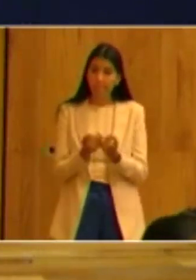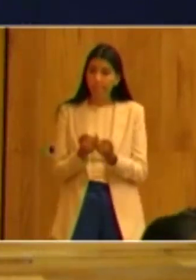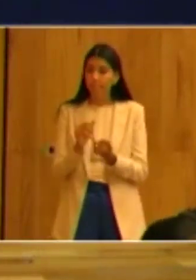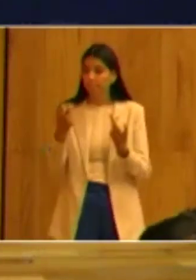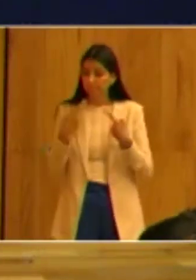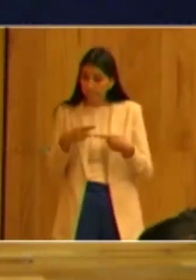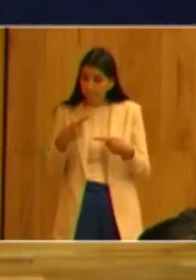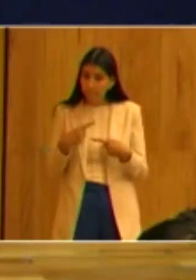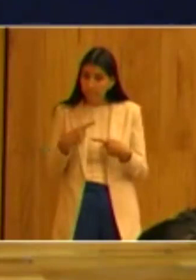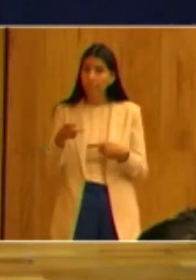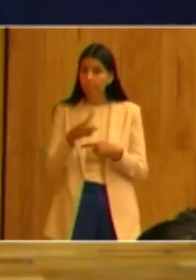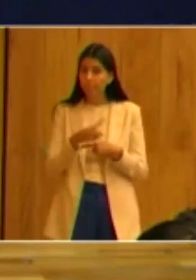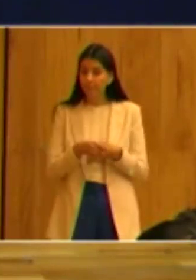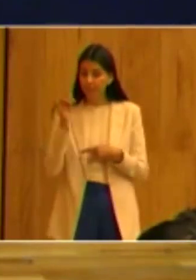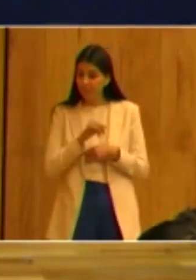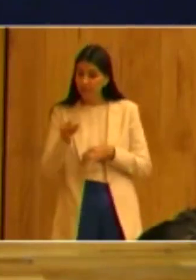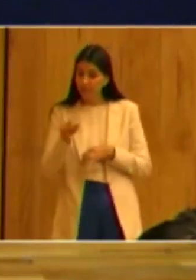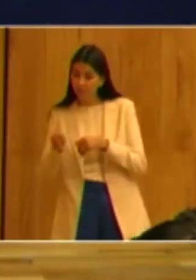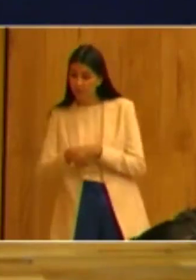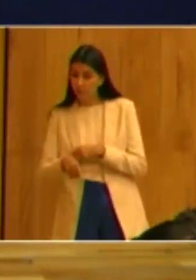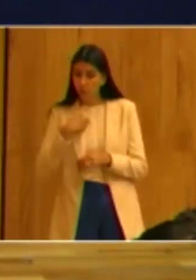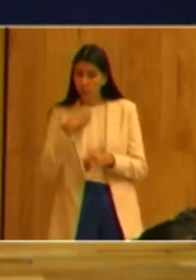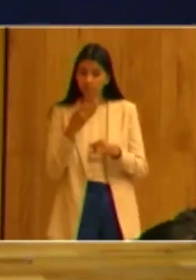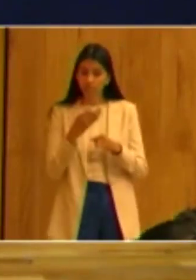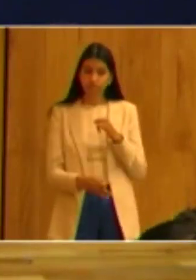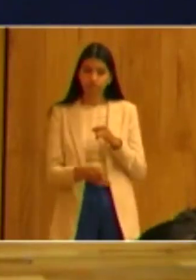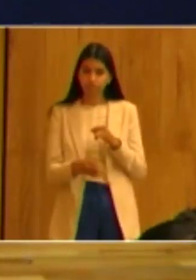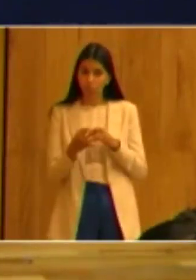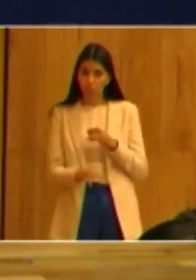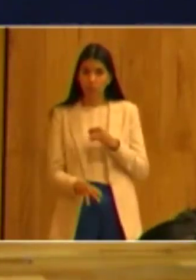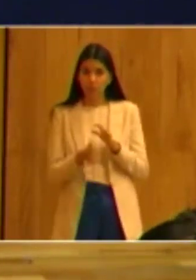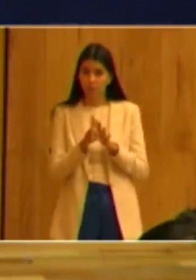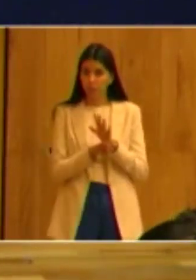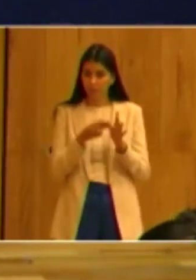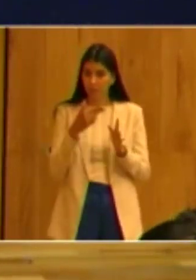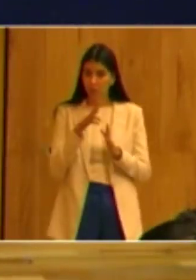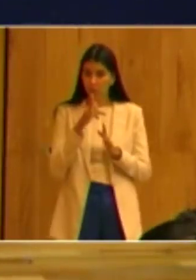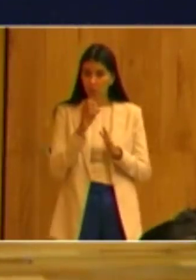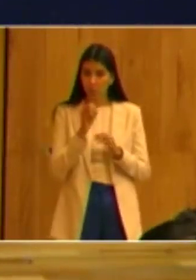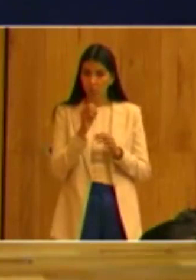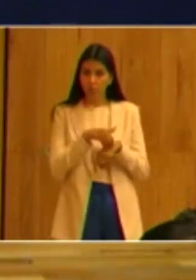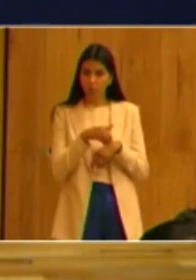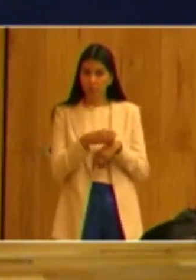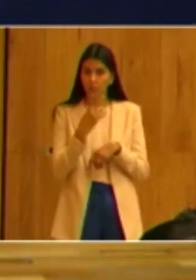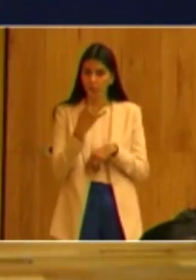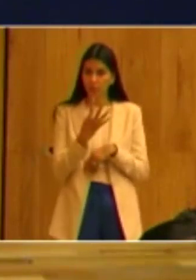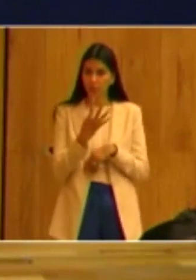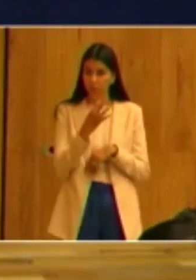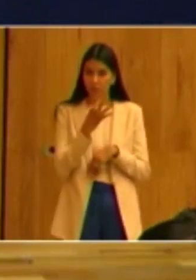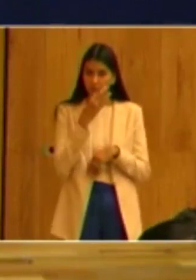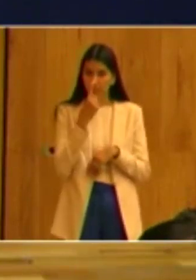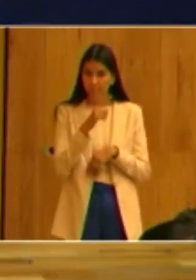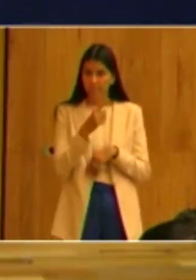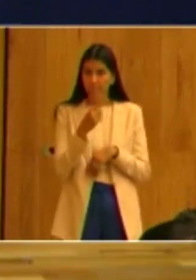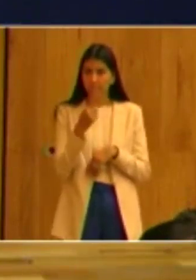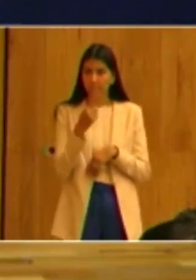trabajadores. Y termino con un último video, Hugo, si fueras tan amable, el último, el 4, con un minutito para dejar